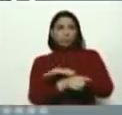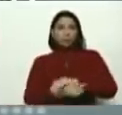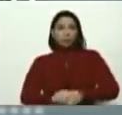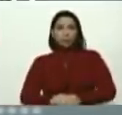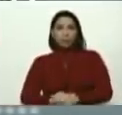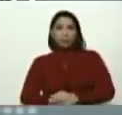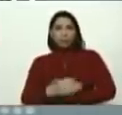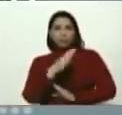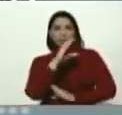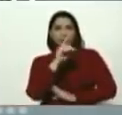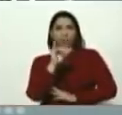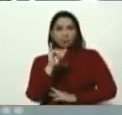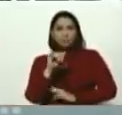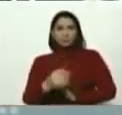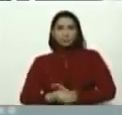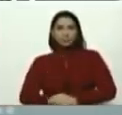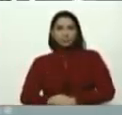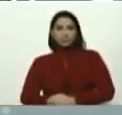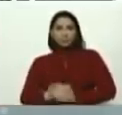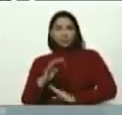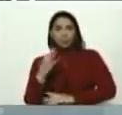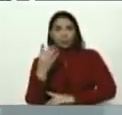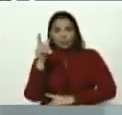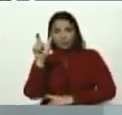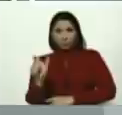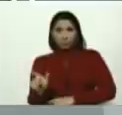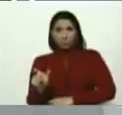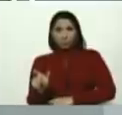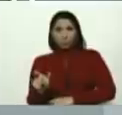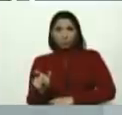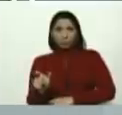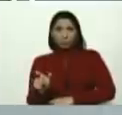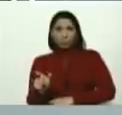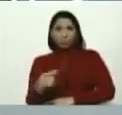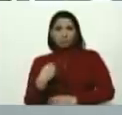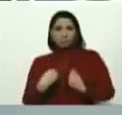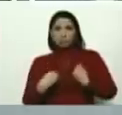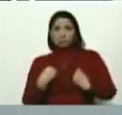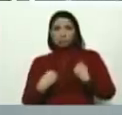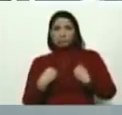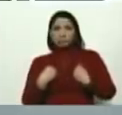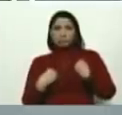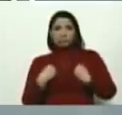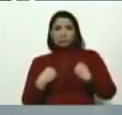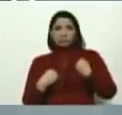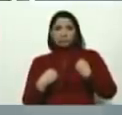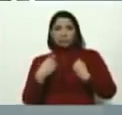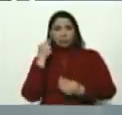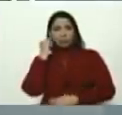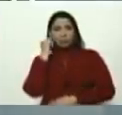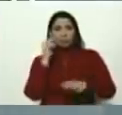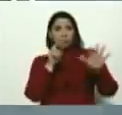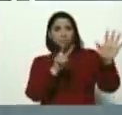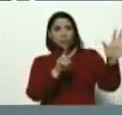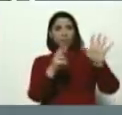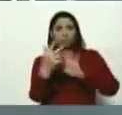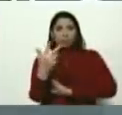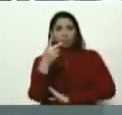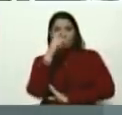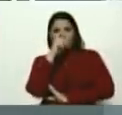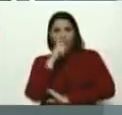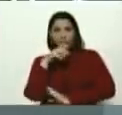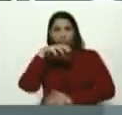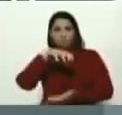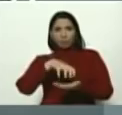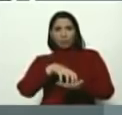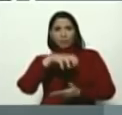un CDI. El cuarto caso, presidente, es un caso de preocupación. Es una mujer de 73 años del estado